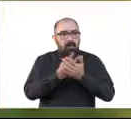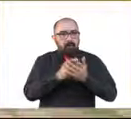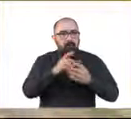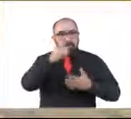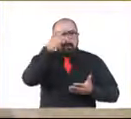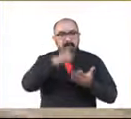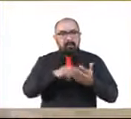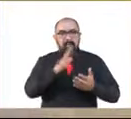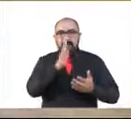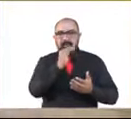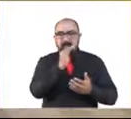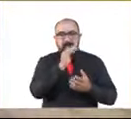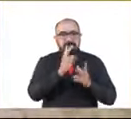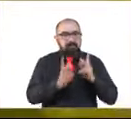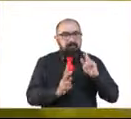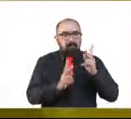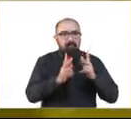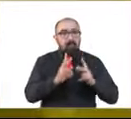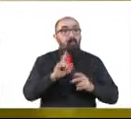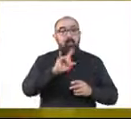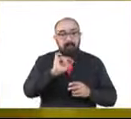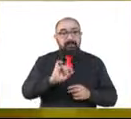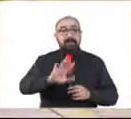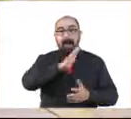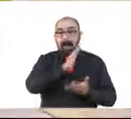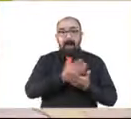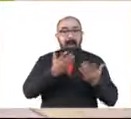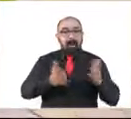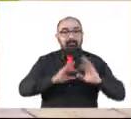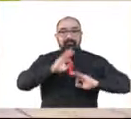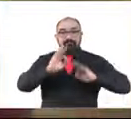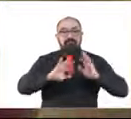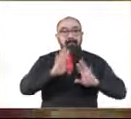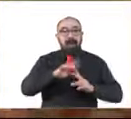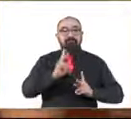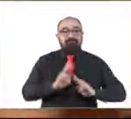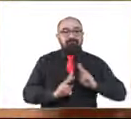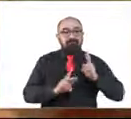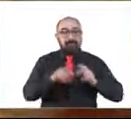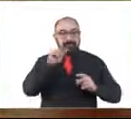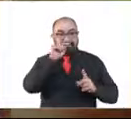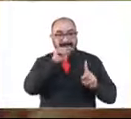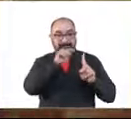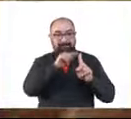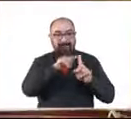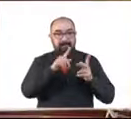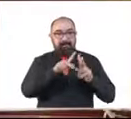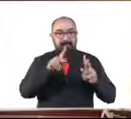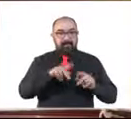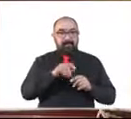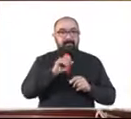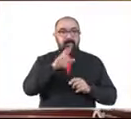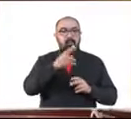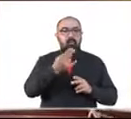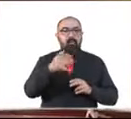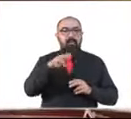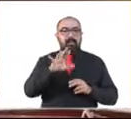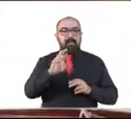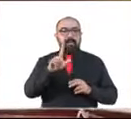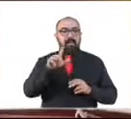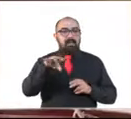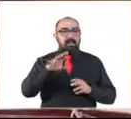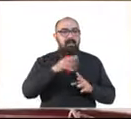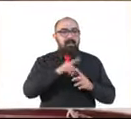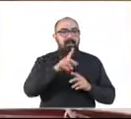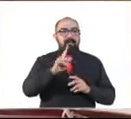crecía ninguna planta. Este es el parque ecológico de, bueno, este es el humedal de Parque Cuitláhuac, este